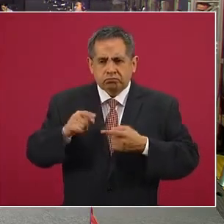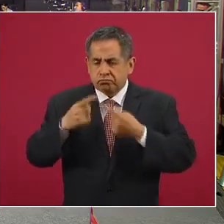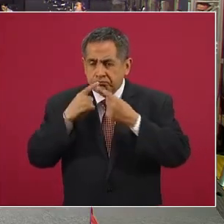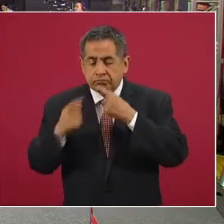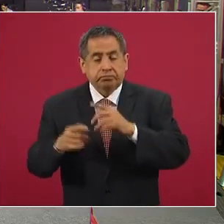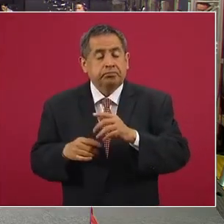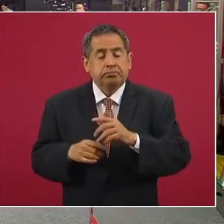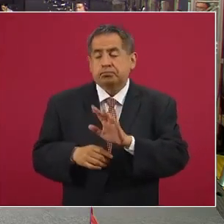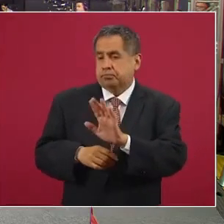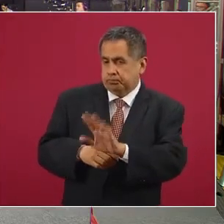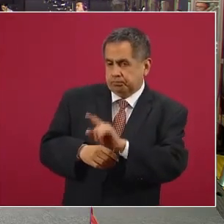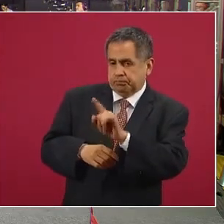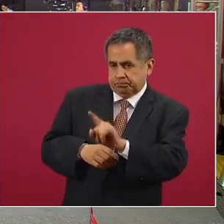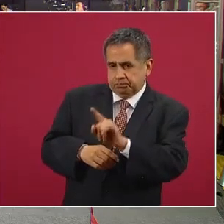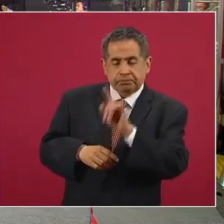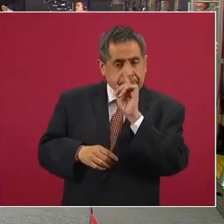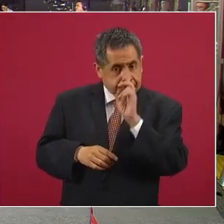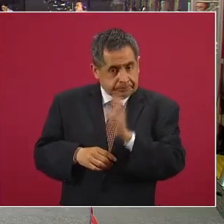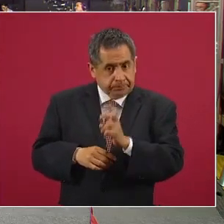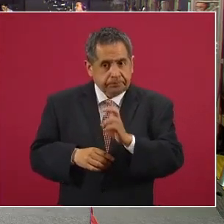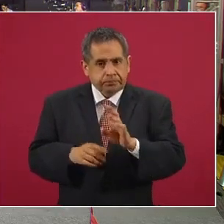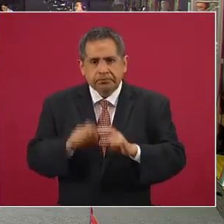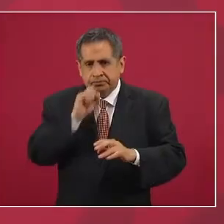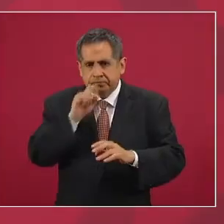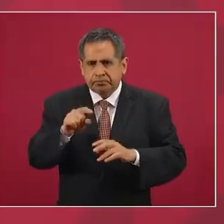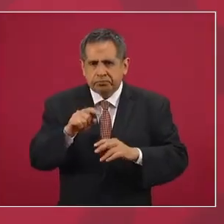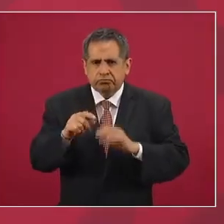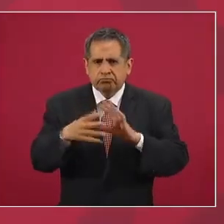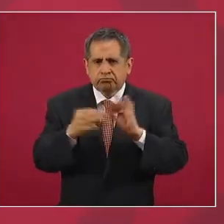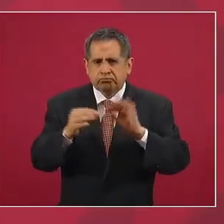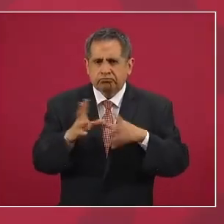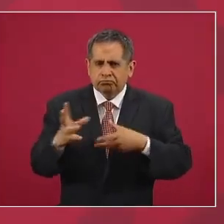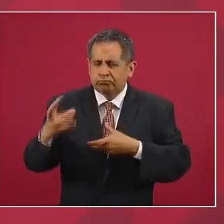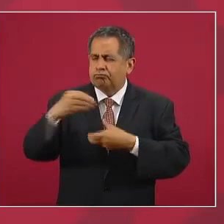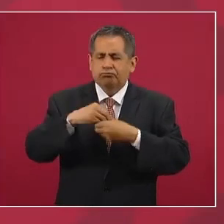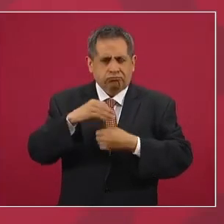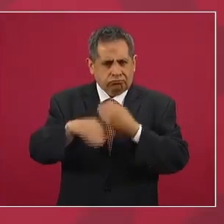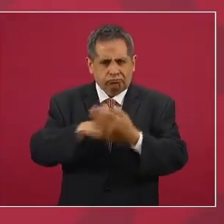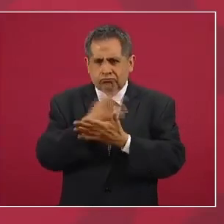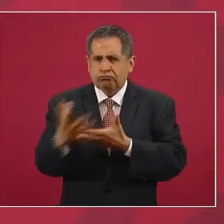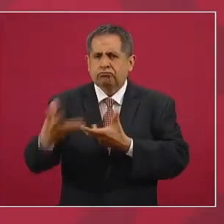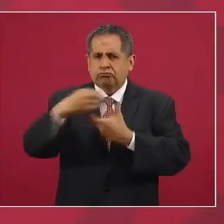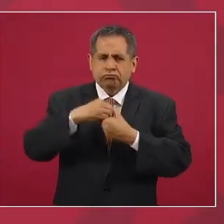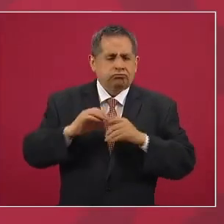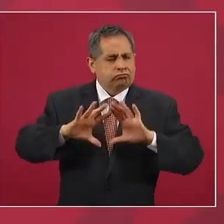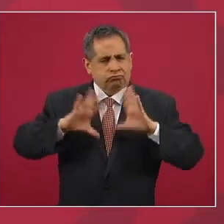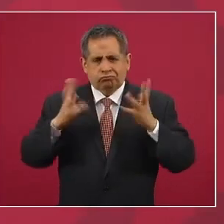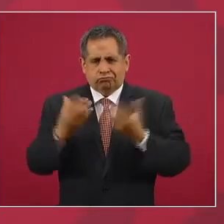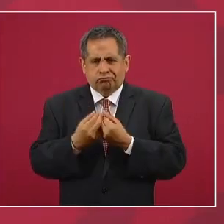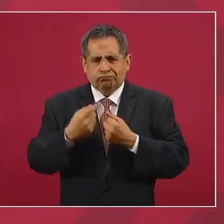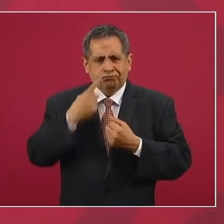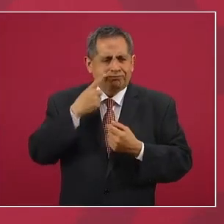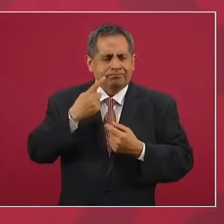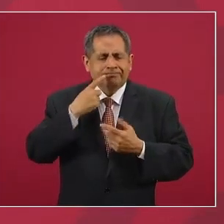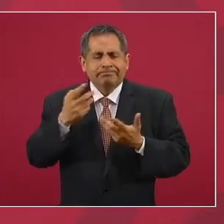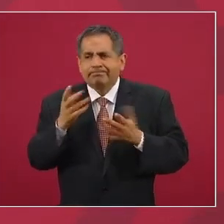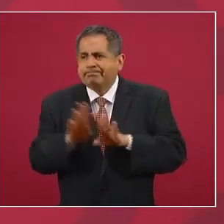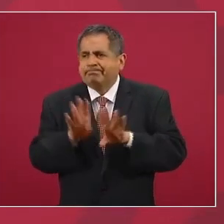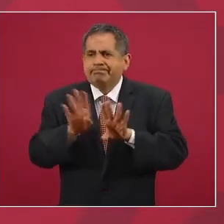Eso se está también… ¿Forma parte de lo que… Sí, en general estamos